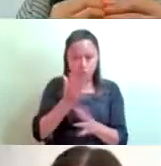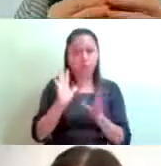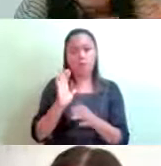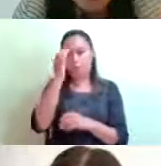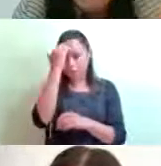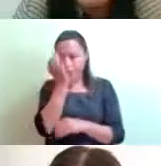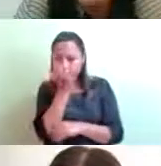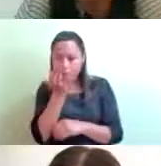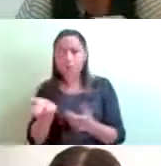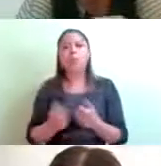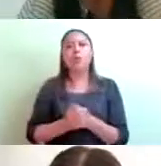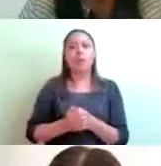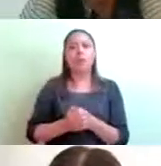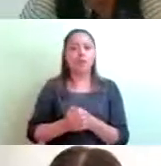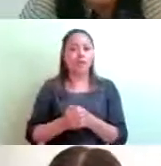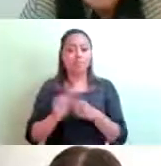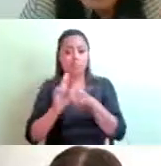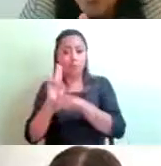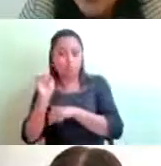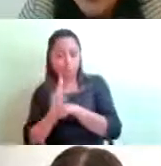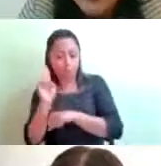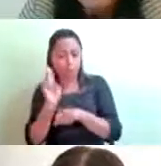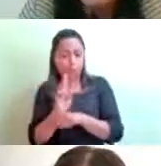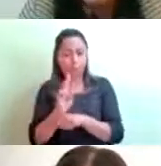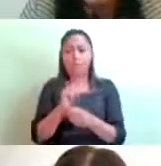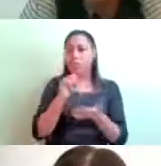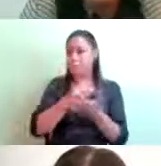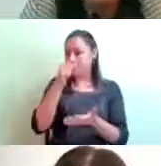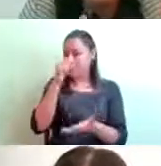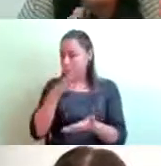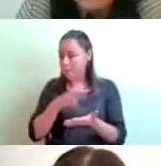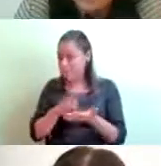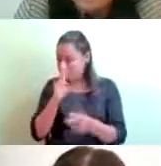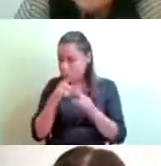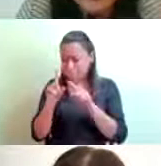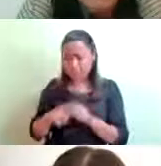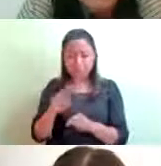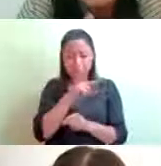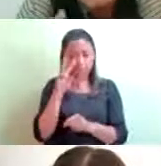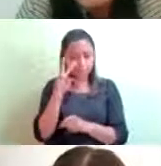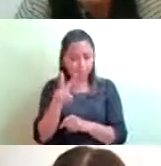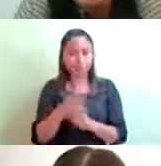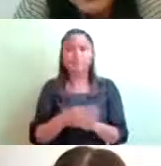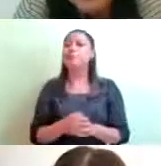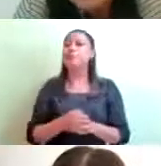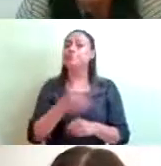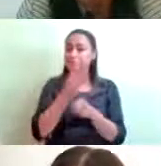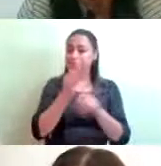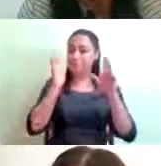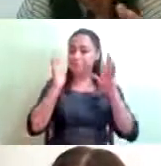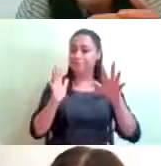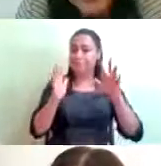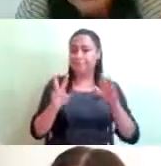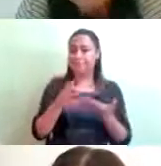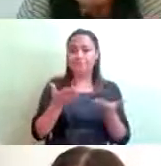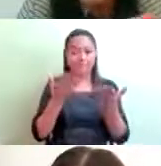Coahuila, el norte de Tamaulipas. Vean cómo ya se está pronosticando